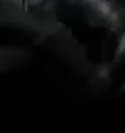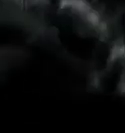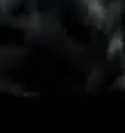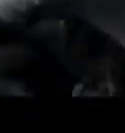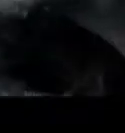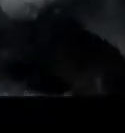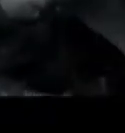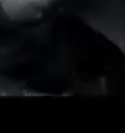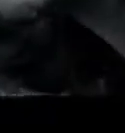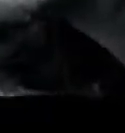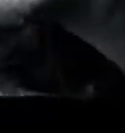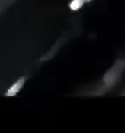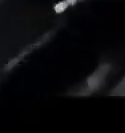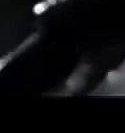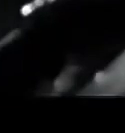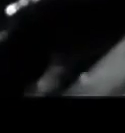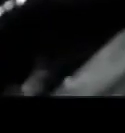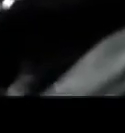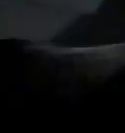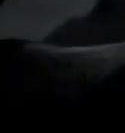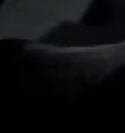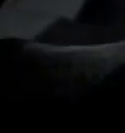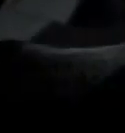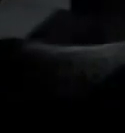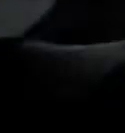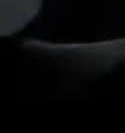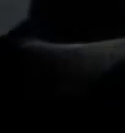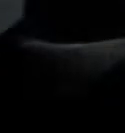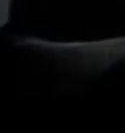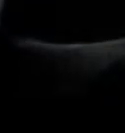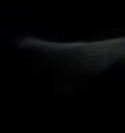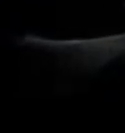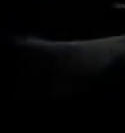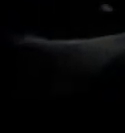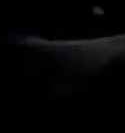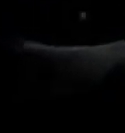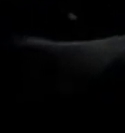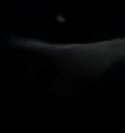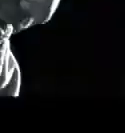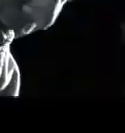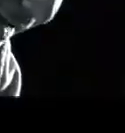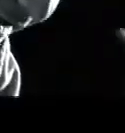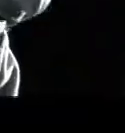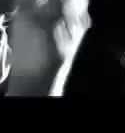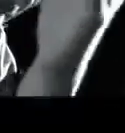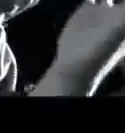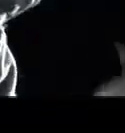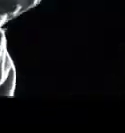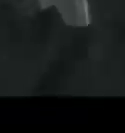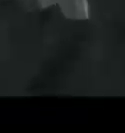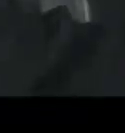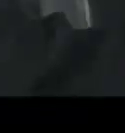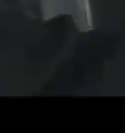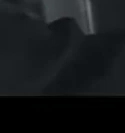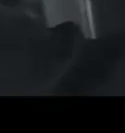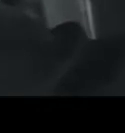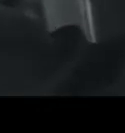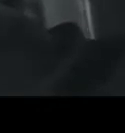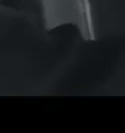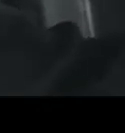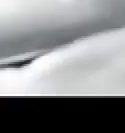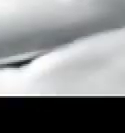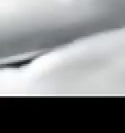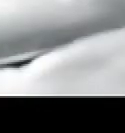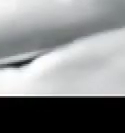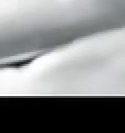lados. Plata no tengo, papá. Hijo de puta gobierno no hace ni mierda por arreglar esto. Marvin, dame esa pistola. No era que nada de